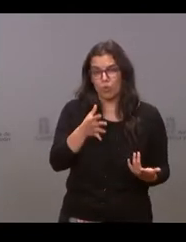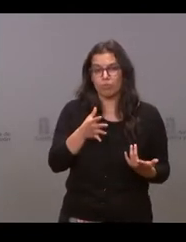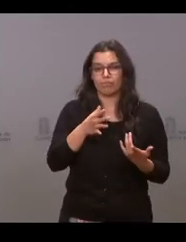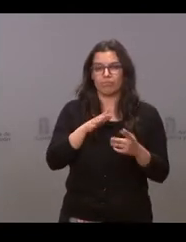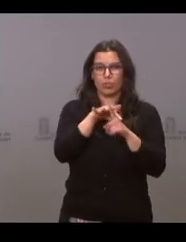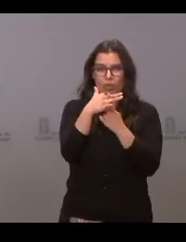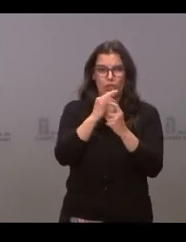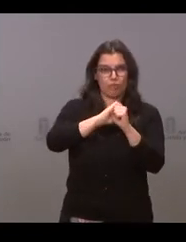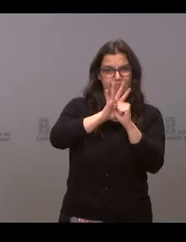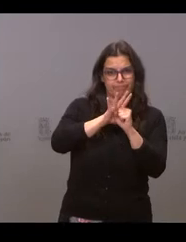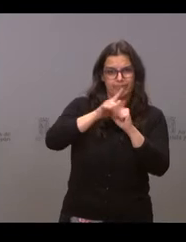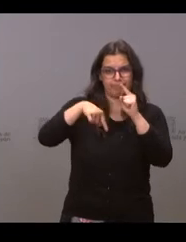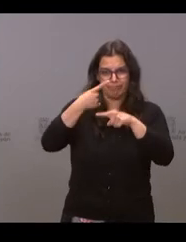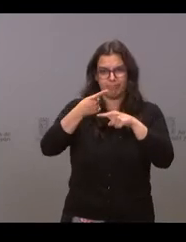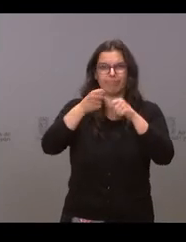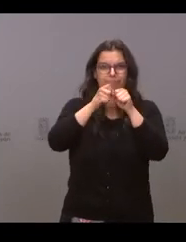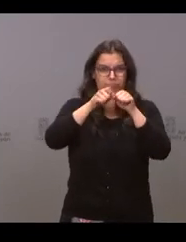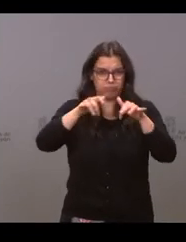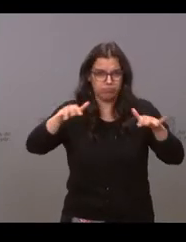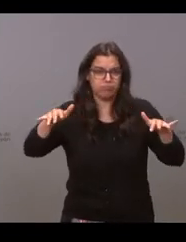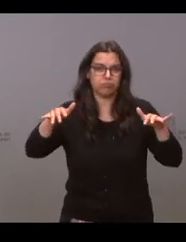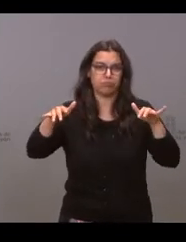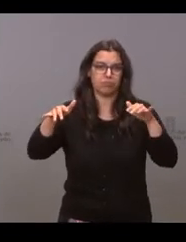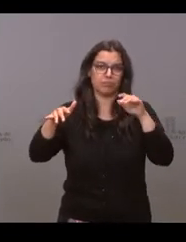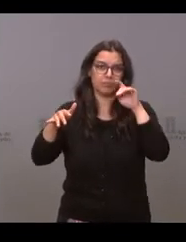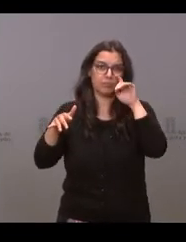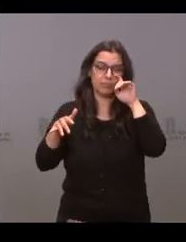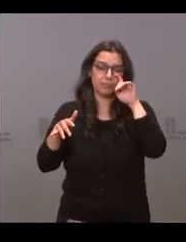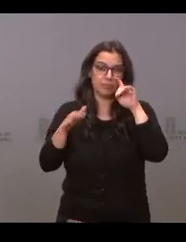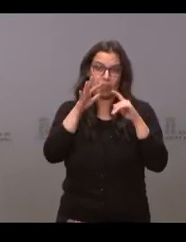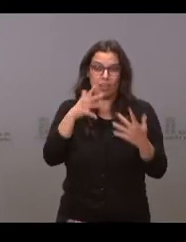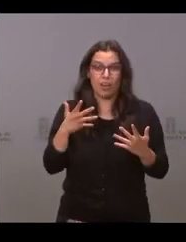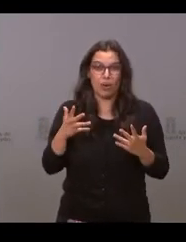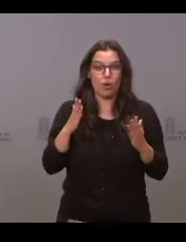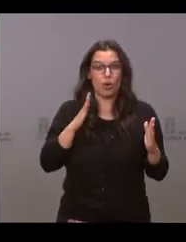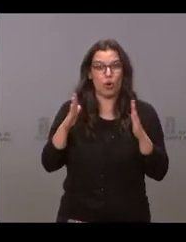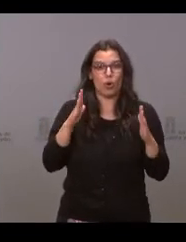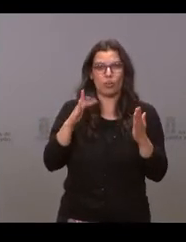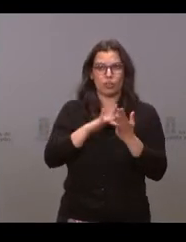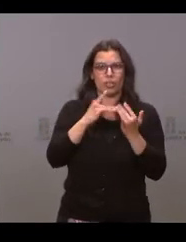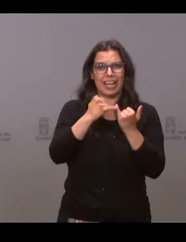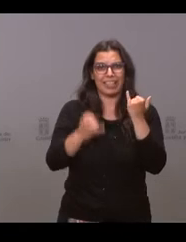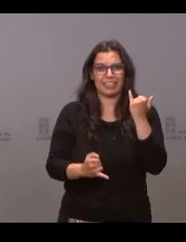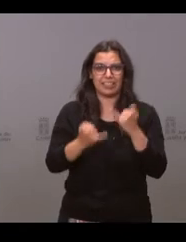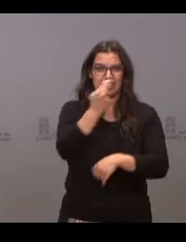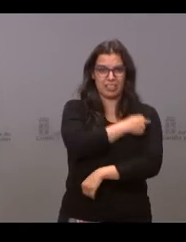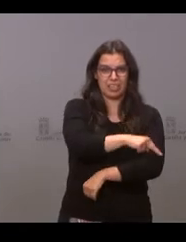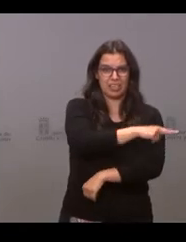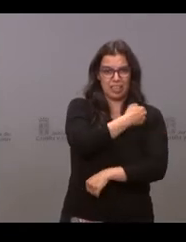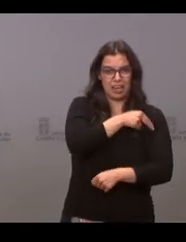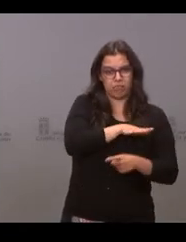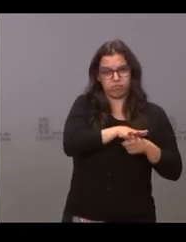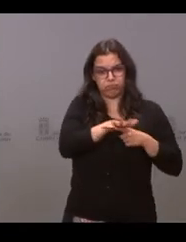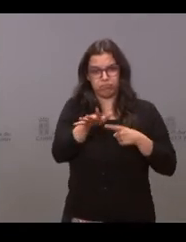pandemia del cobi 19 estamos en una crisis sanitaria que también afecta